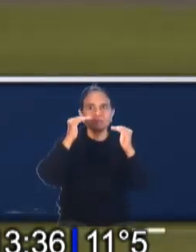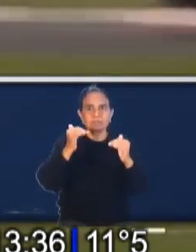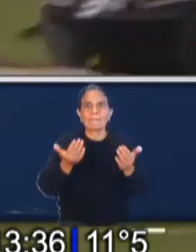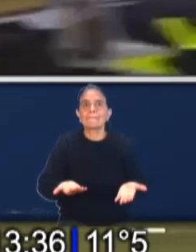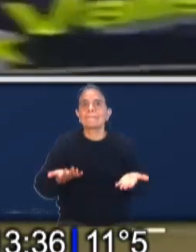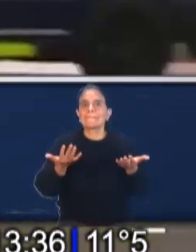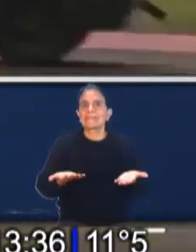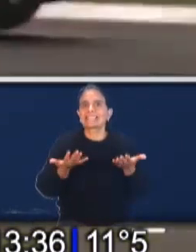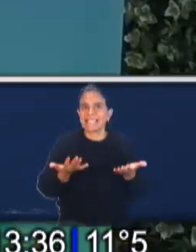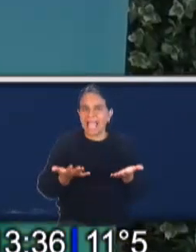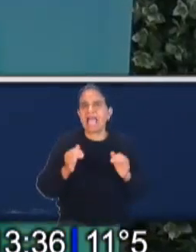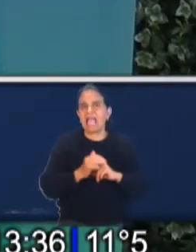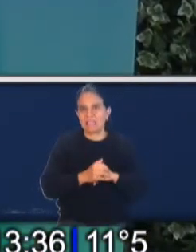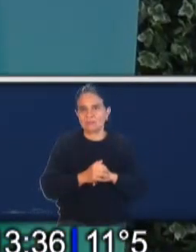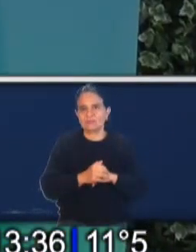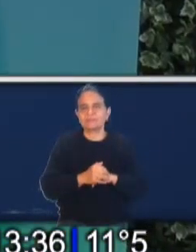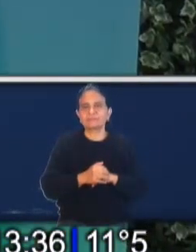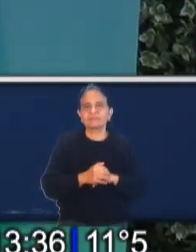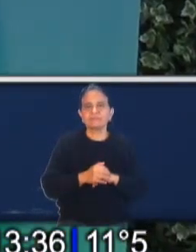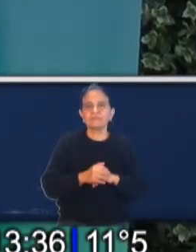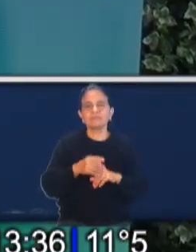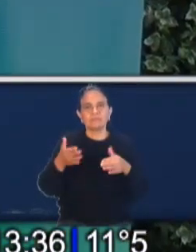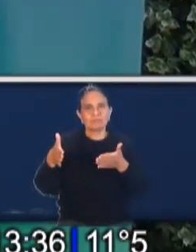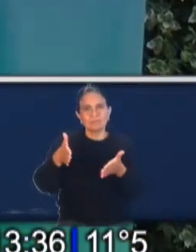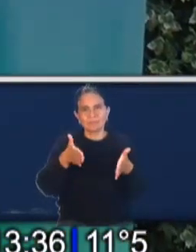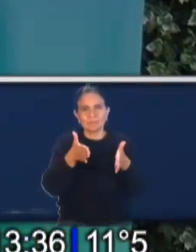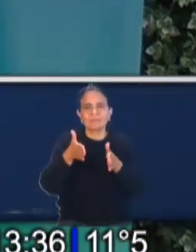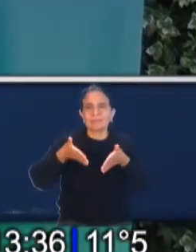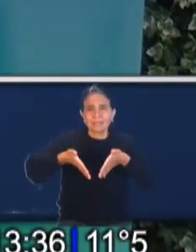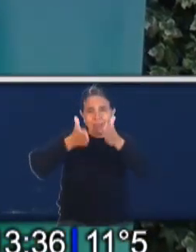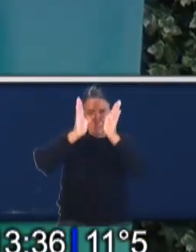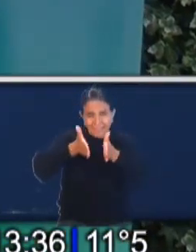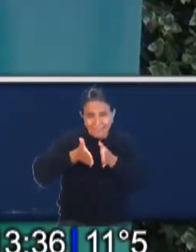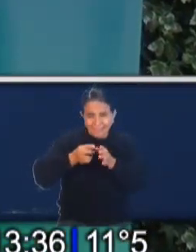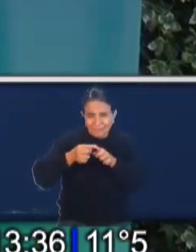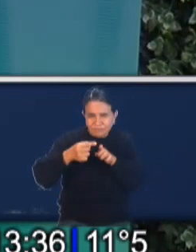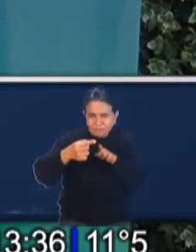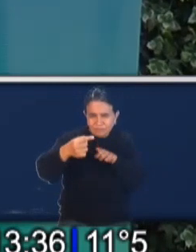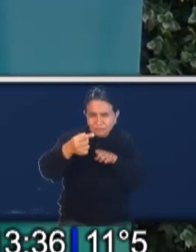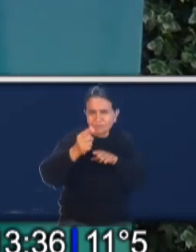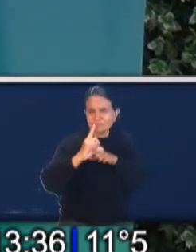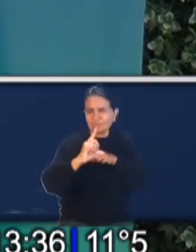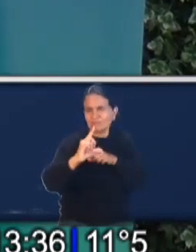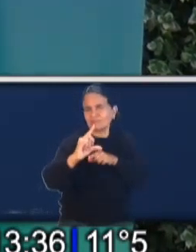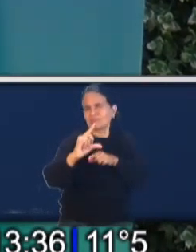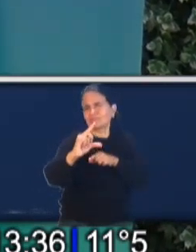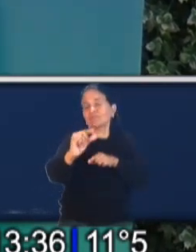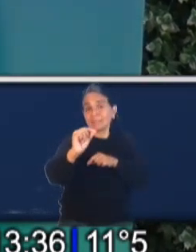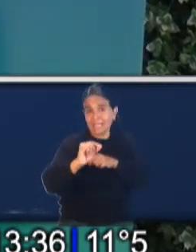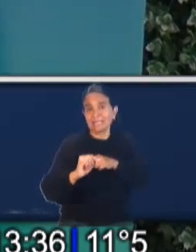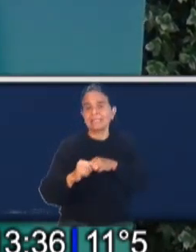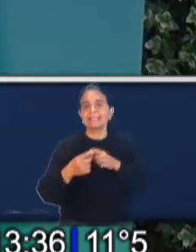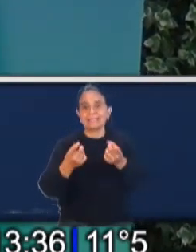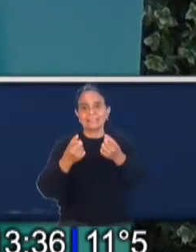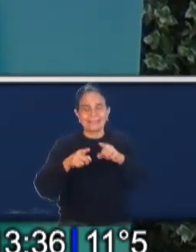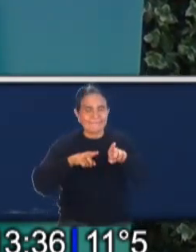Y aprovechar no tener el lastre que es un circuito de que tiene una recta muy larga y demanda de mucho de velocidad plena. Así que creo que